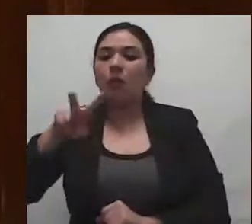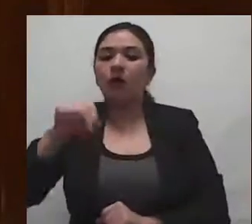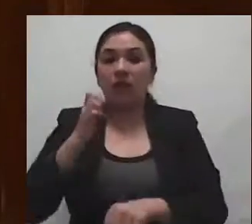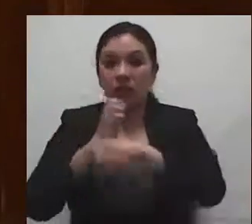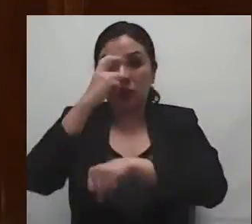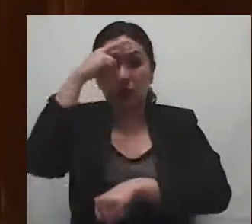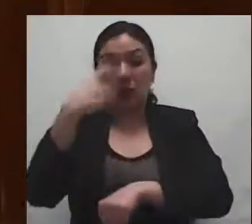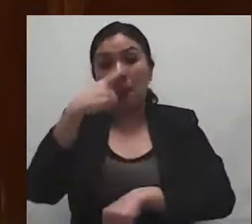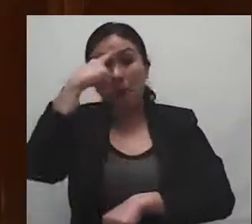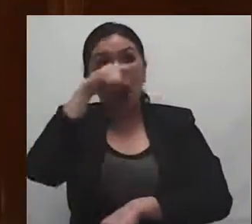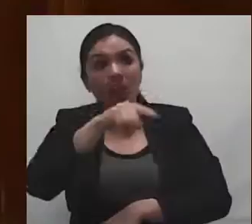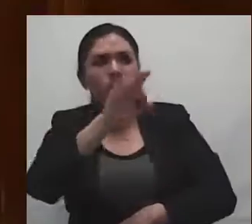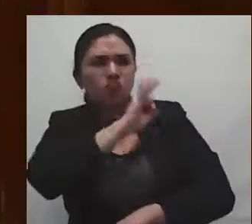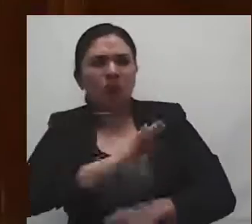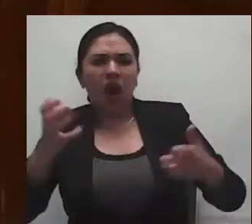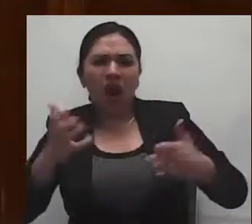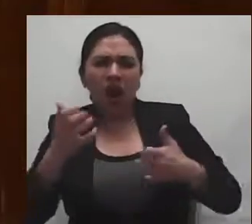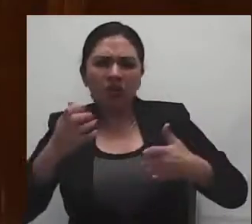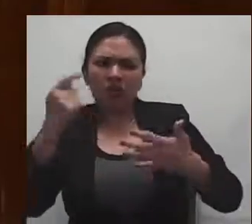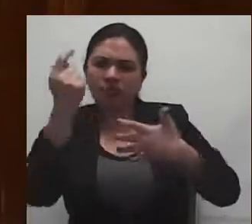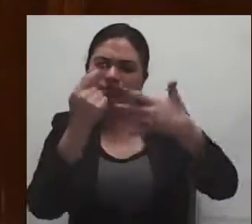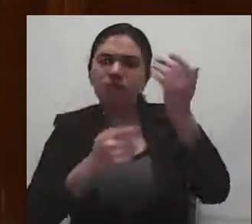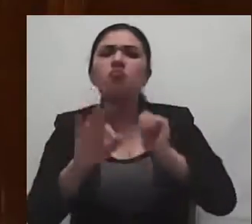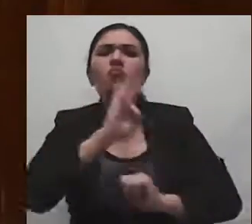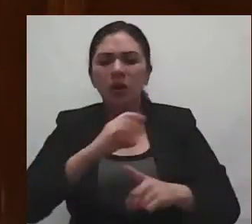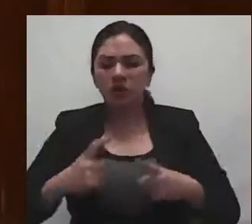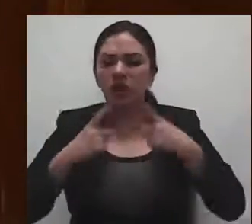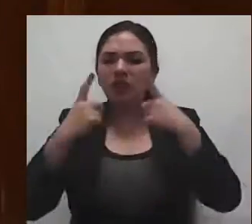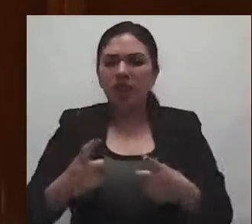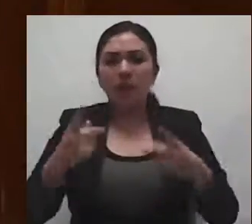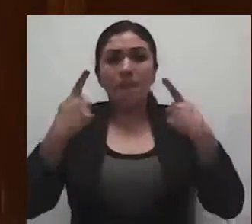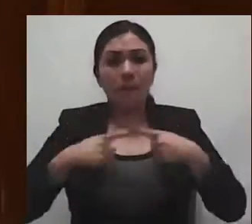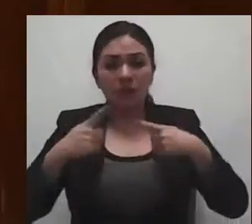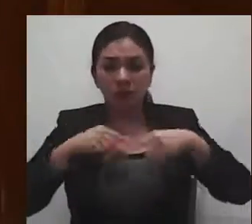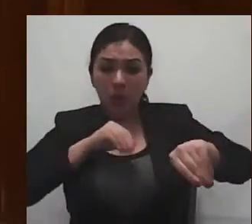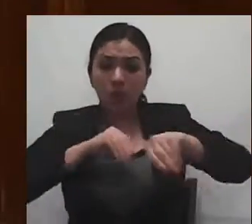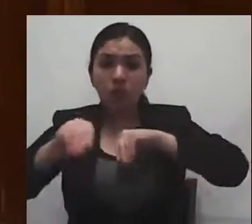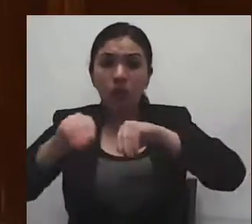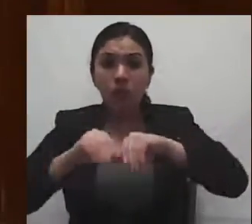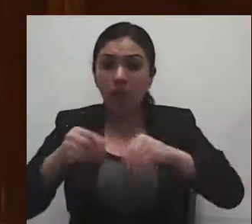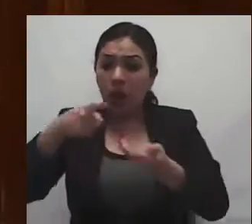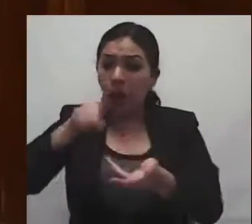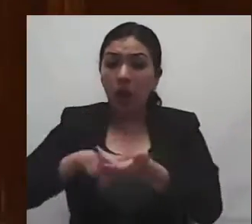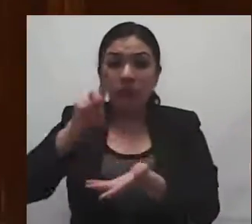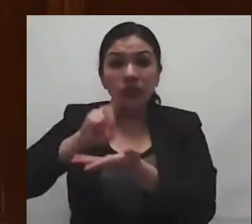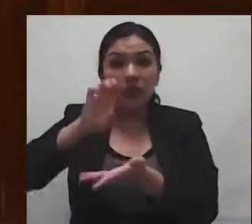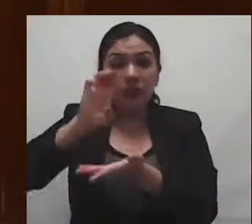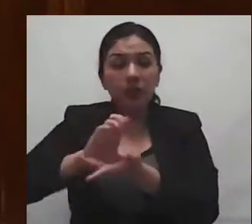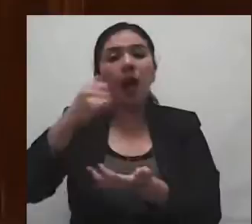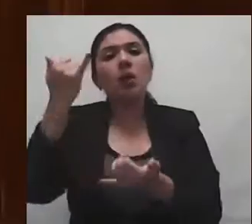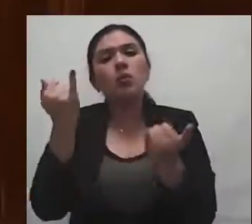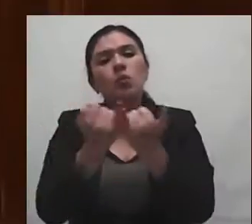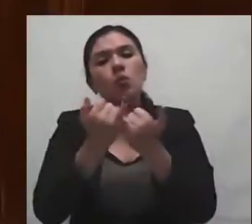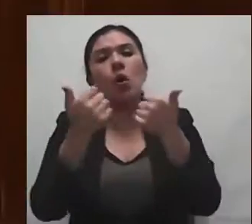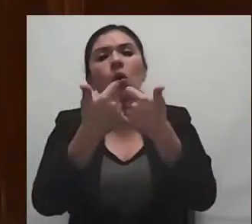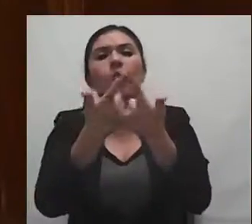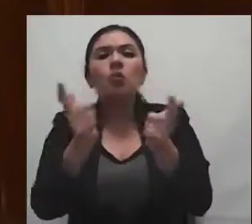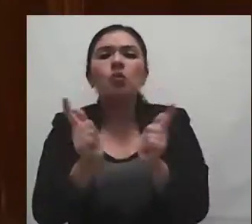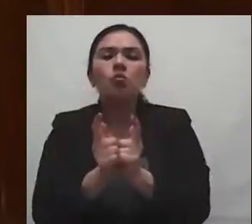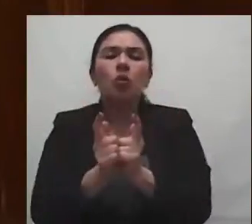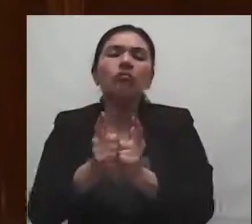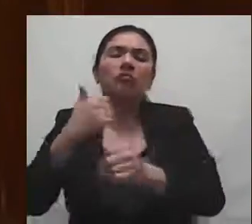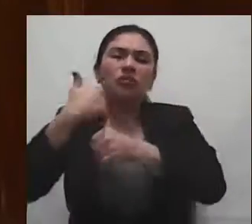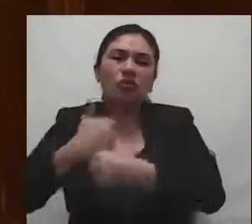de sus atribuciones garantice la movilidad de las personas con discapacidad y a grupos vulnerables en el transporte público.